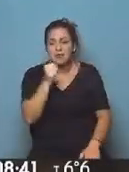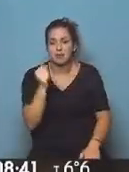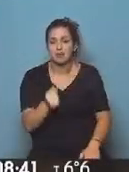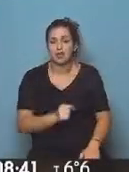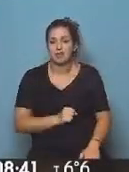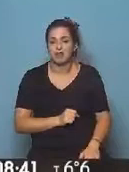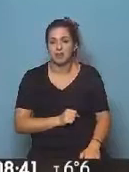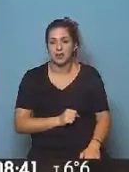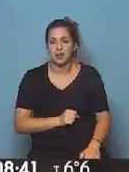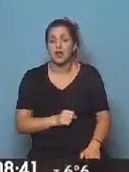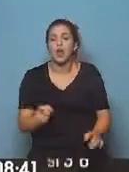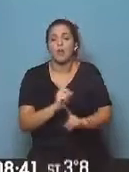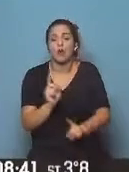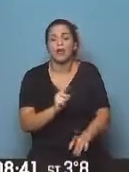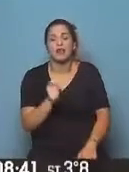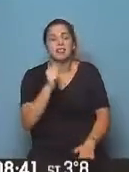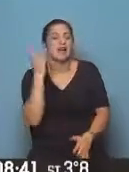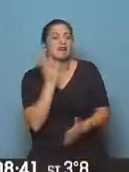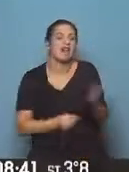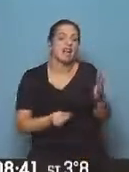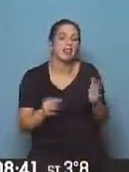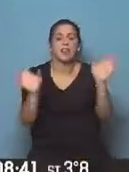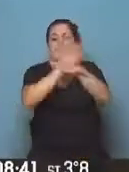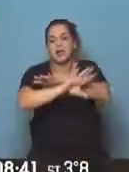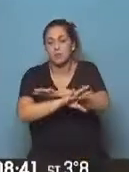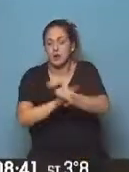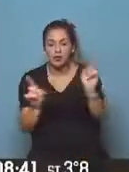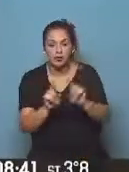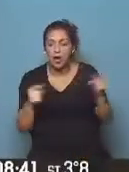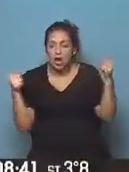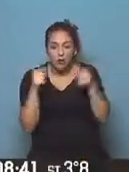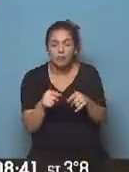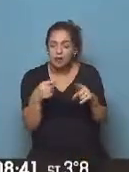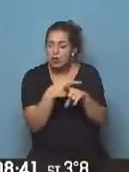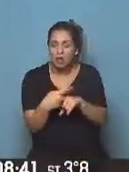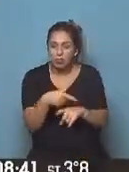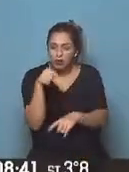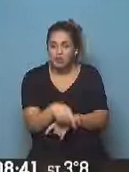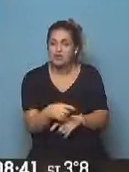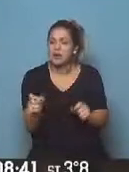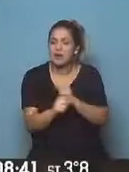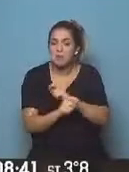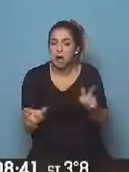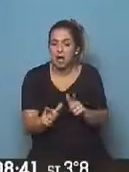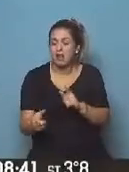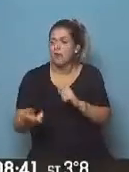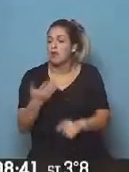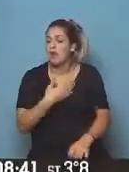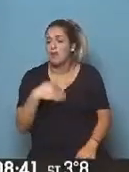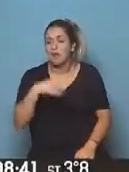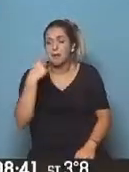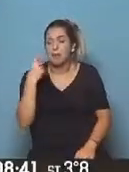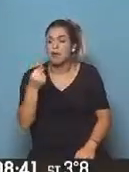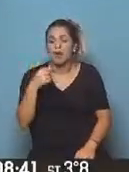un accidente ni una equivocación el objetivo de la política trazada con el fondo porque creen que esa